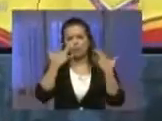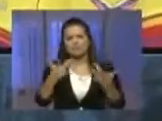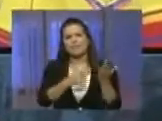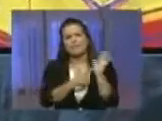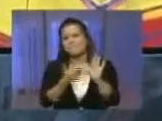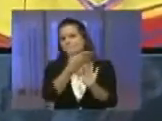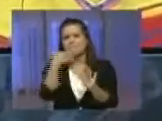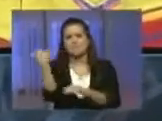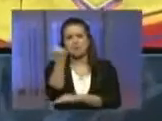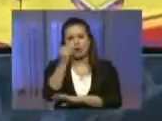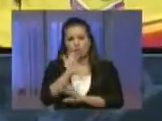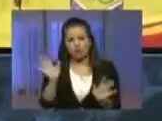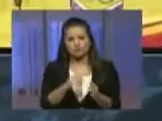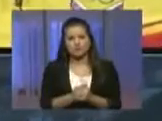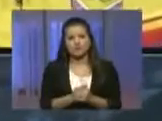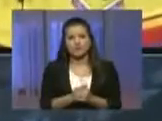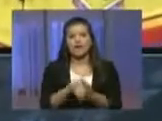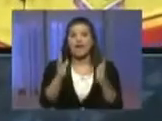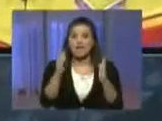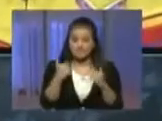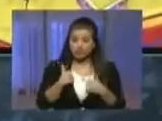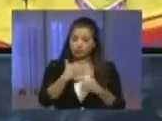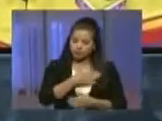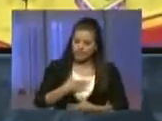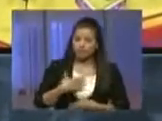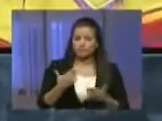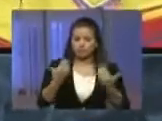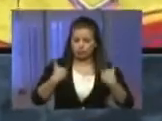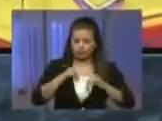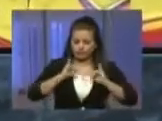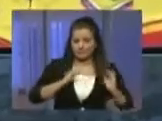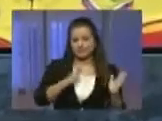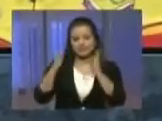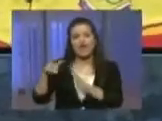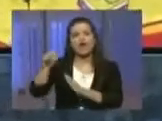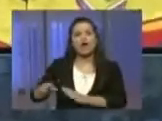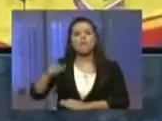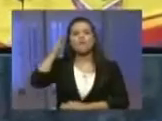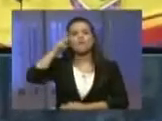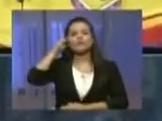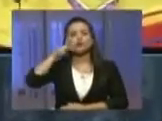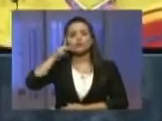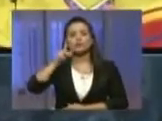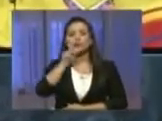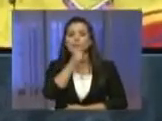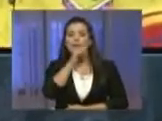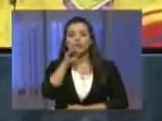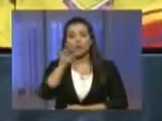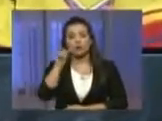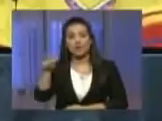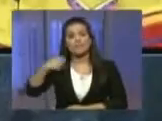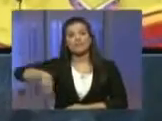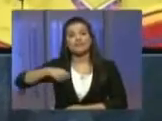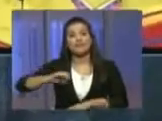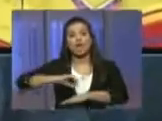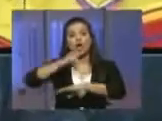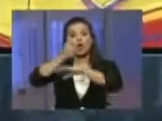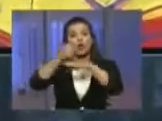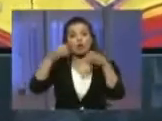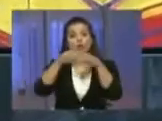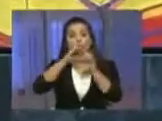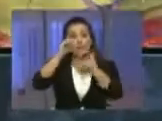quisiera también que el presidente del comité olímpico el profesor Eduardo Álvarez diera sus impresiones de cómo se ha venido desarrollando esta